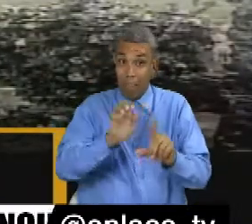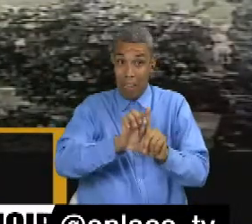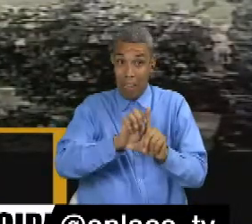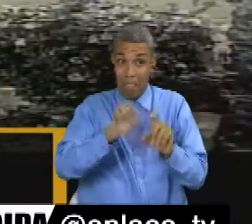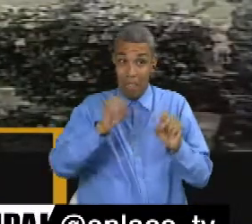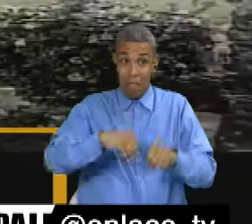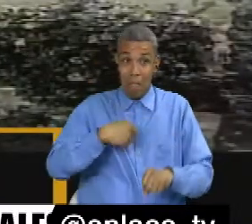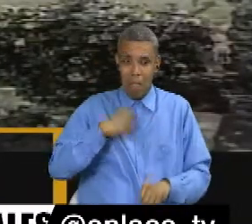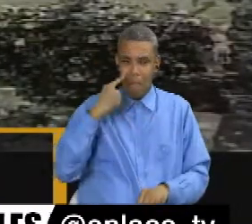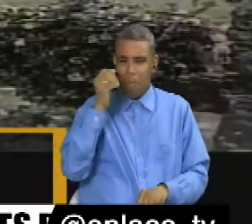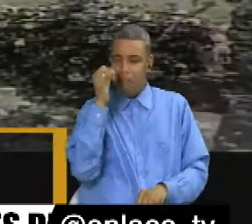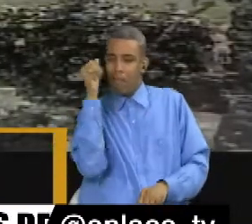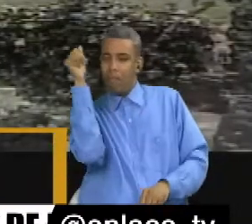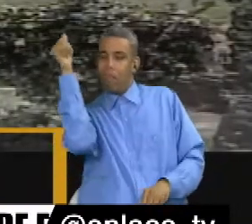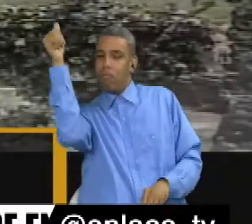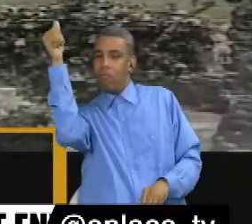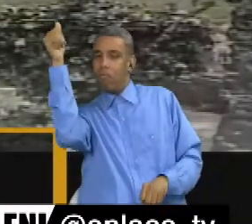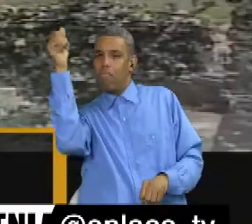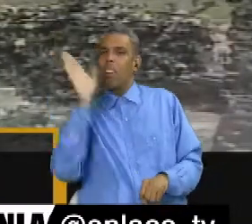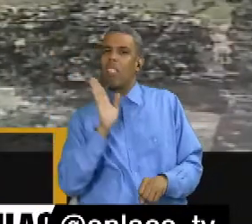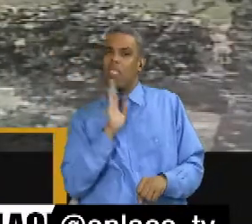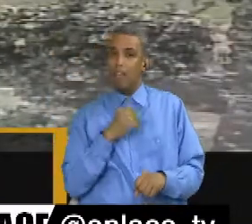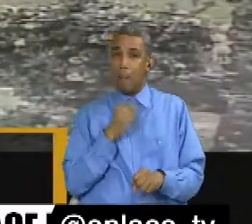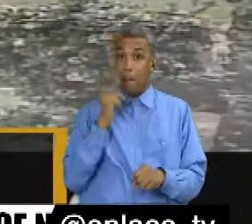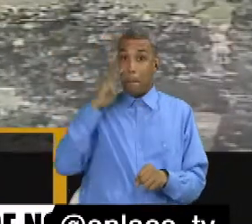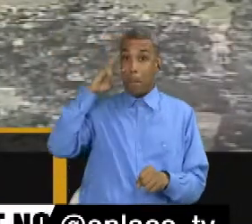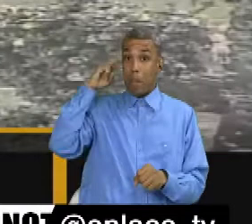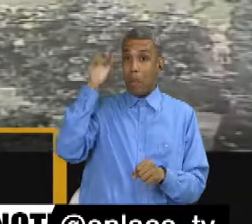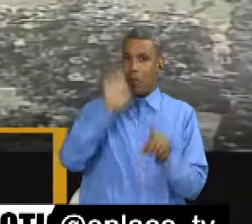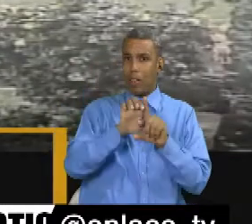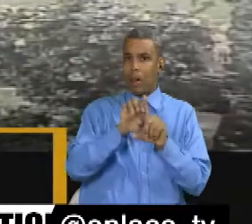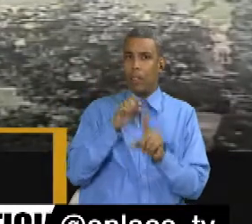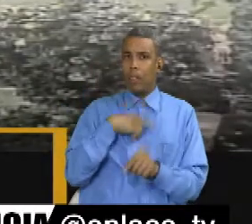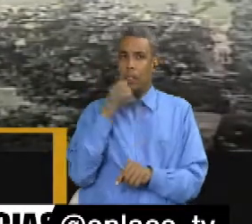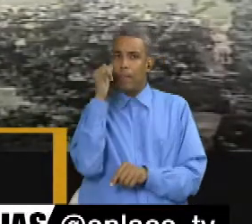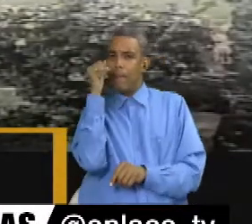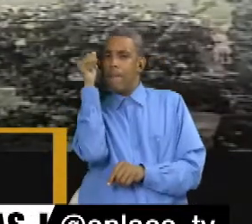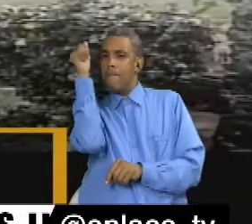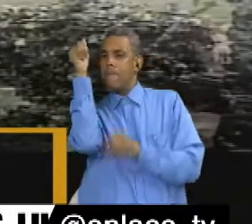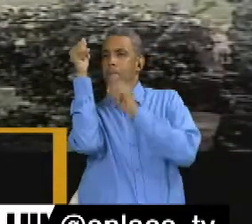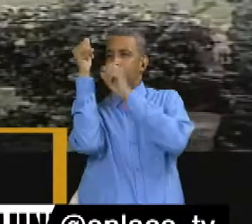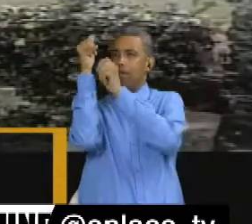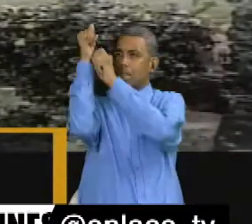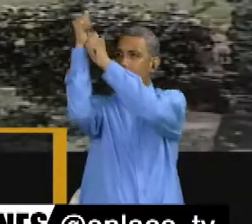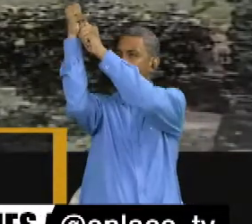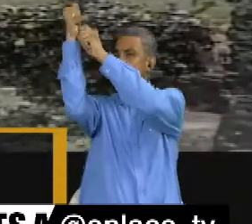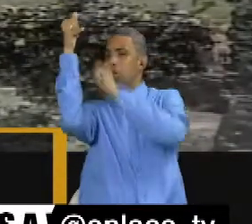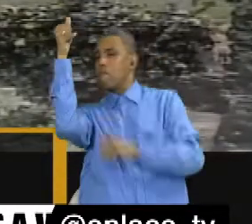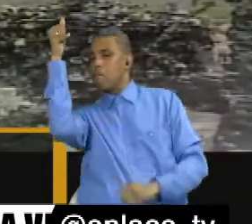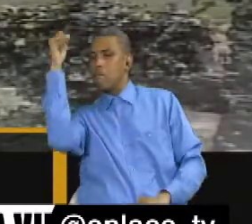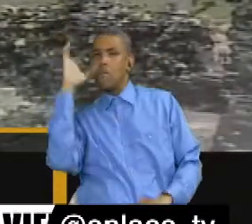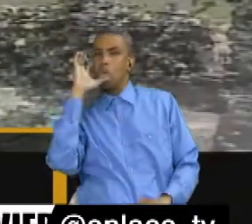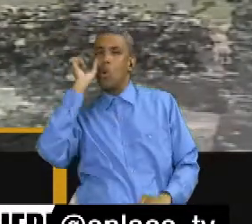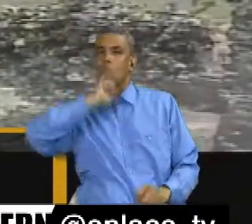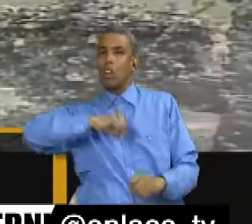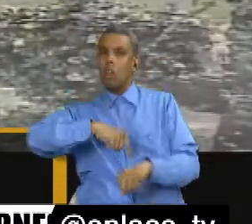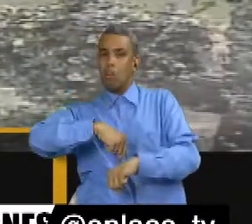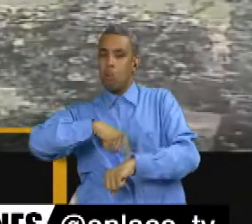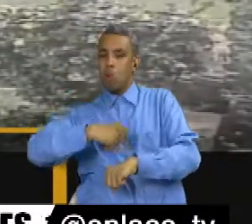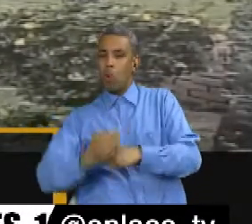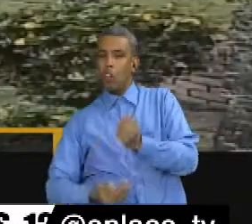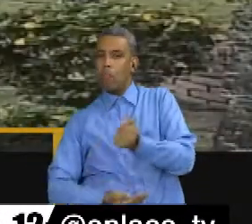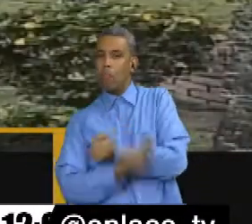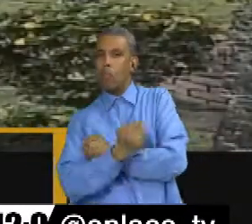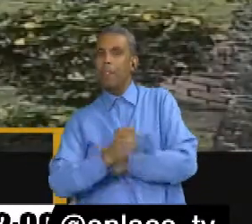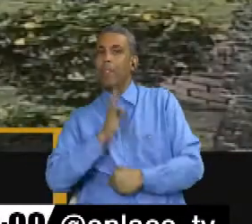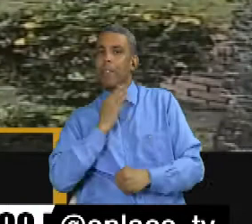se dio a la tarea de conocer quiénes eran los rufinos que con basura en mano fueron captados por nuestras cámaras. Es evidente que desde otros sectores